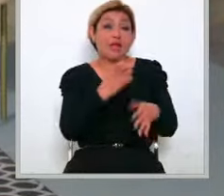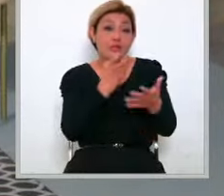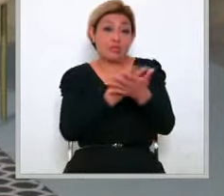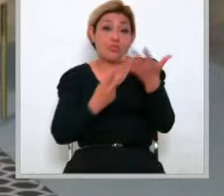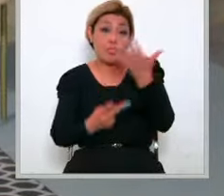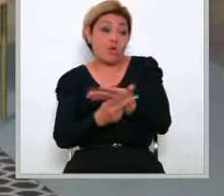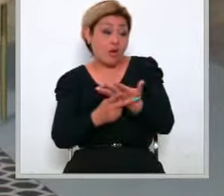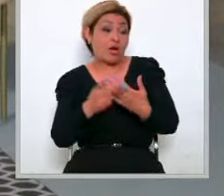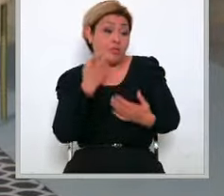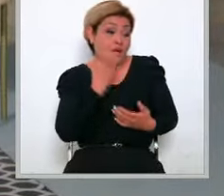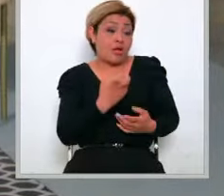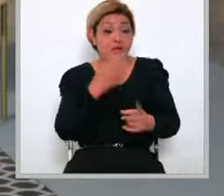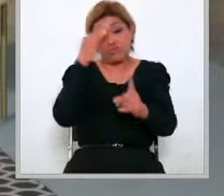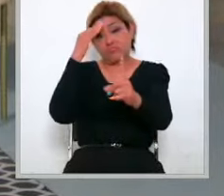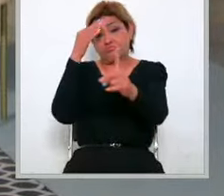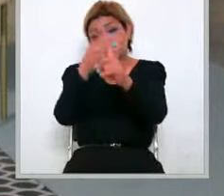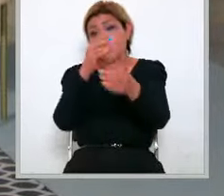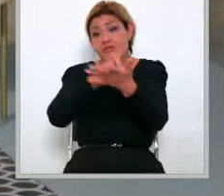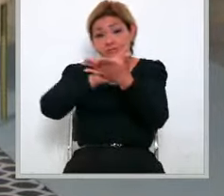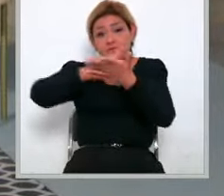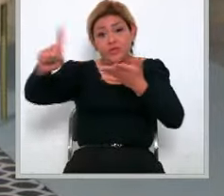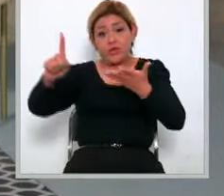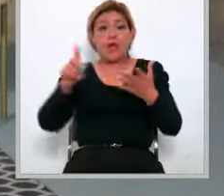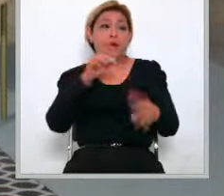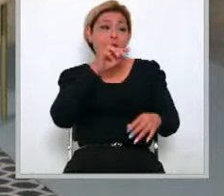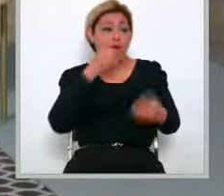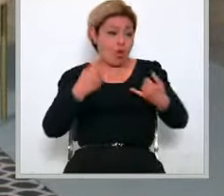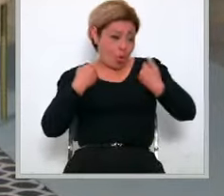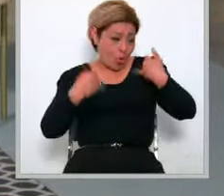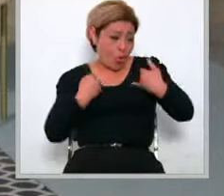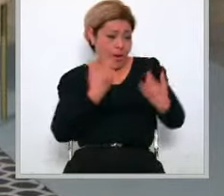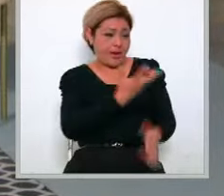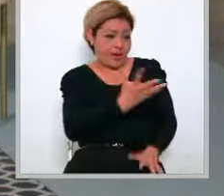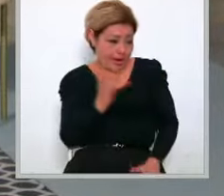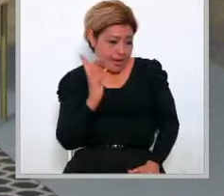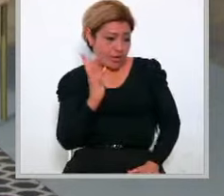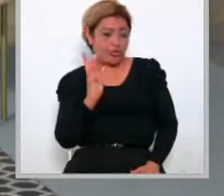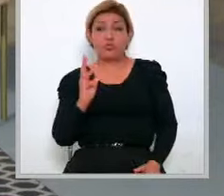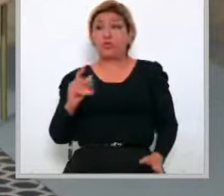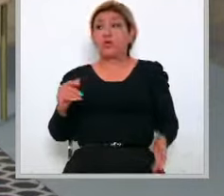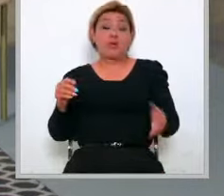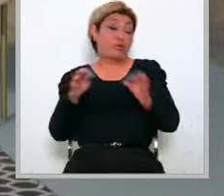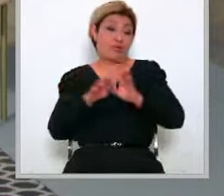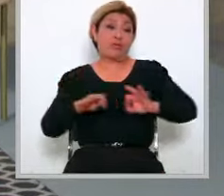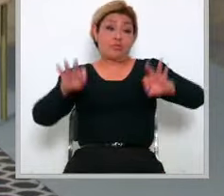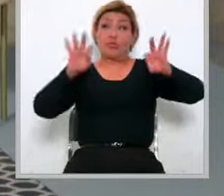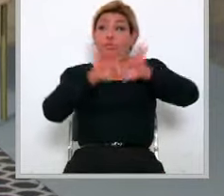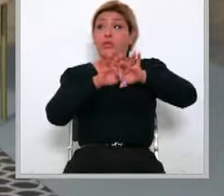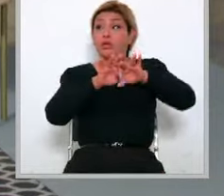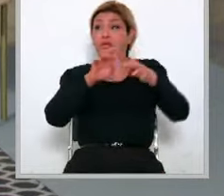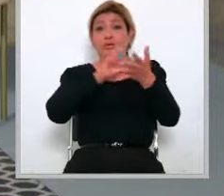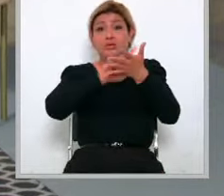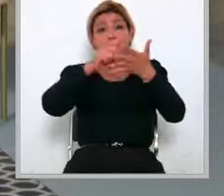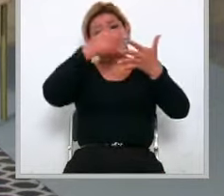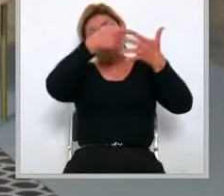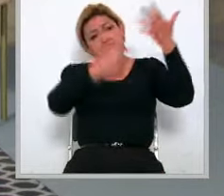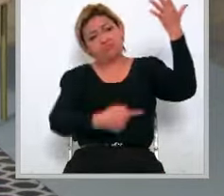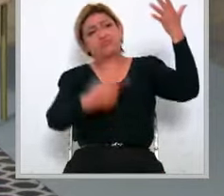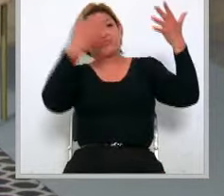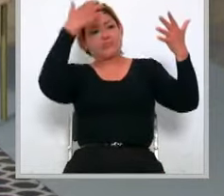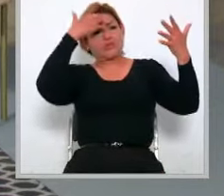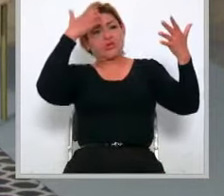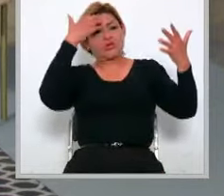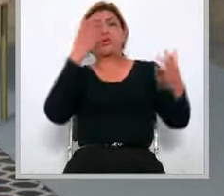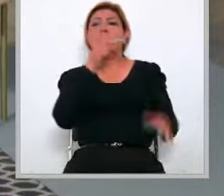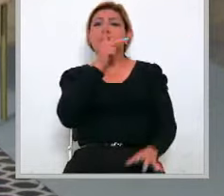mejor desarrollo. En este caso, directora, una invitación por favor a todas las niñas y niños que nos ven, a los padres de familia, a que tengan estos